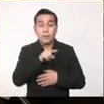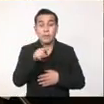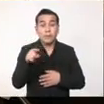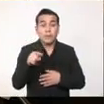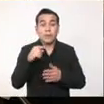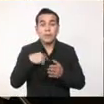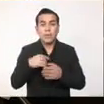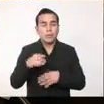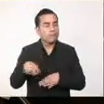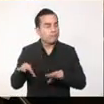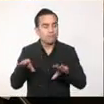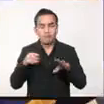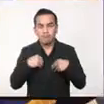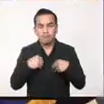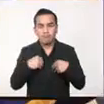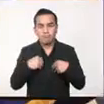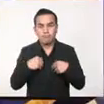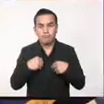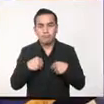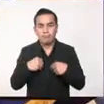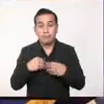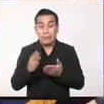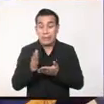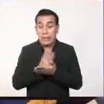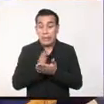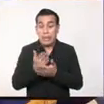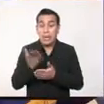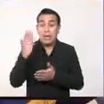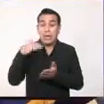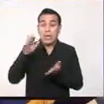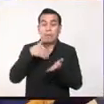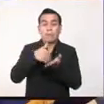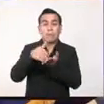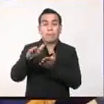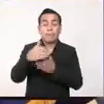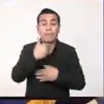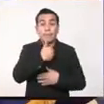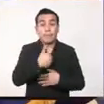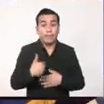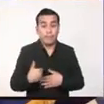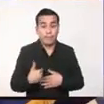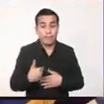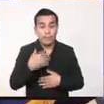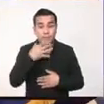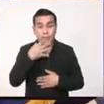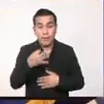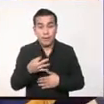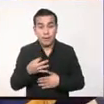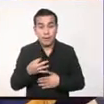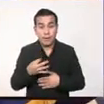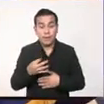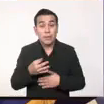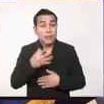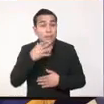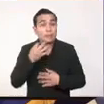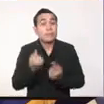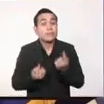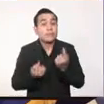menciona, estén indignados y no dijeron nada cuando intentaron destituir al presidente. Con un